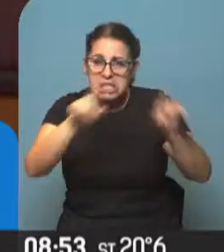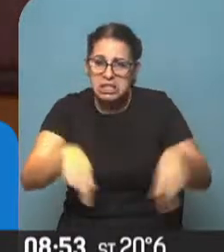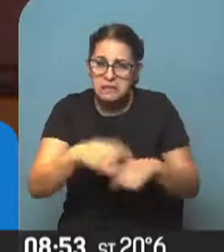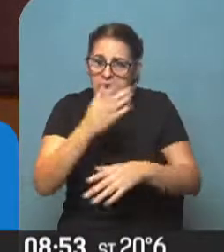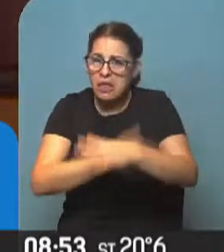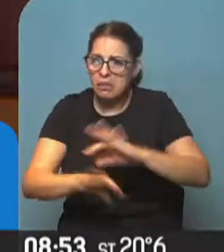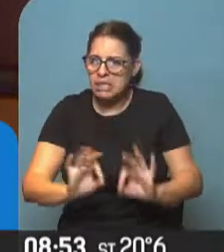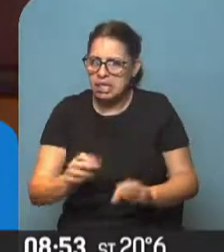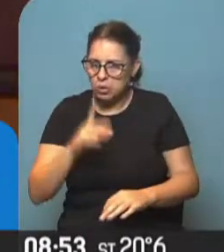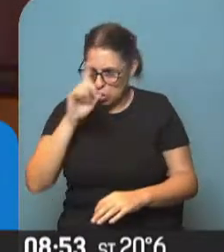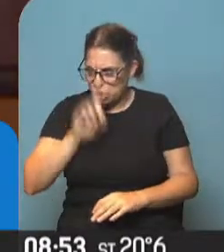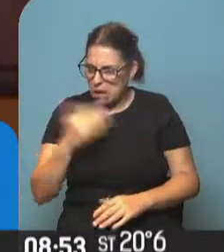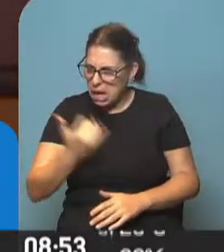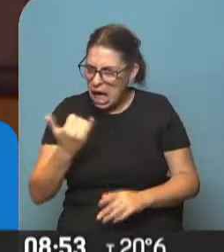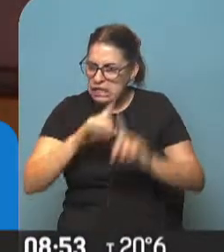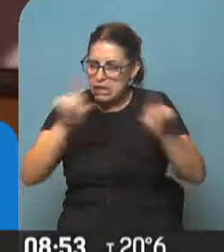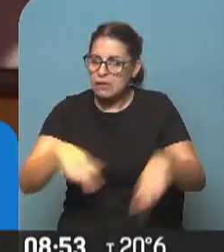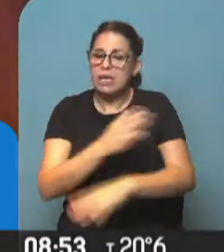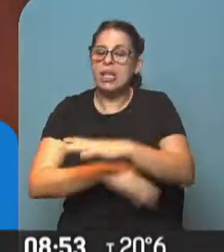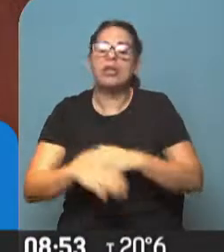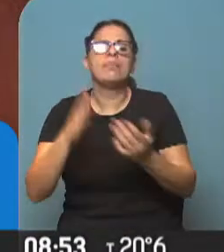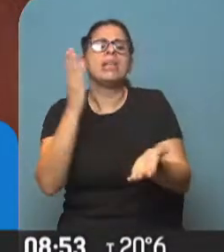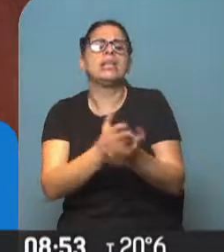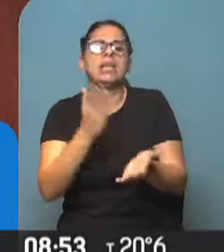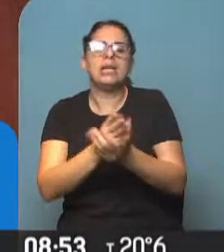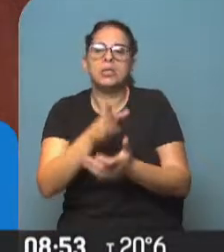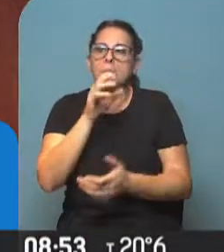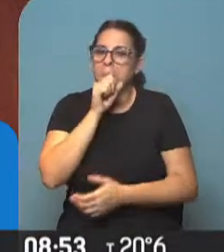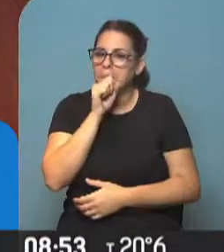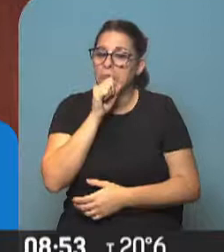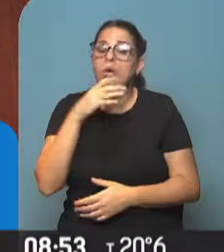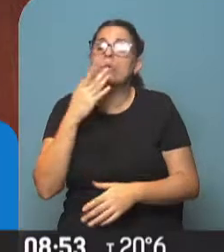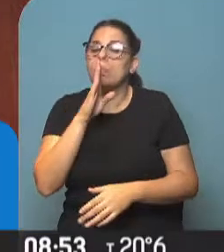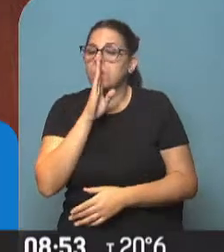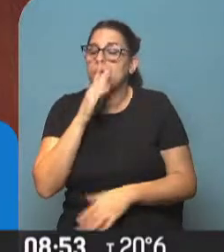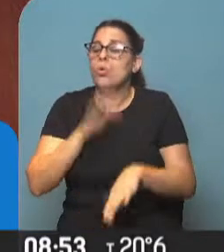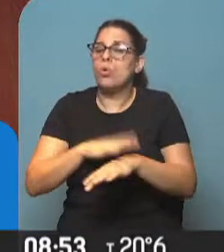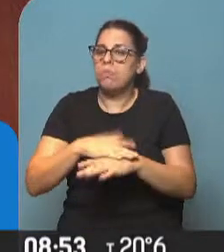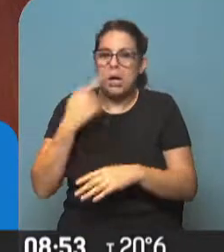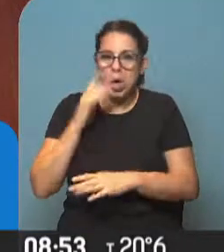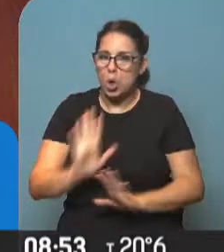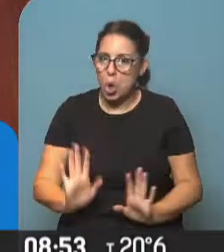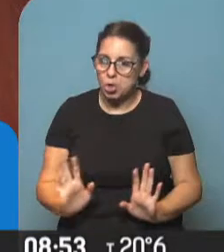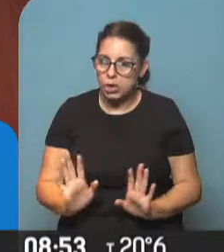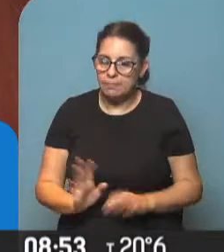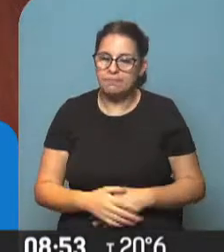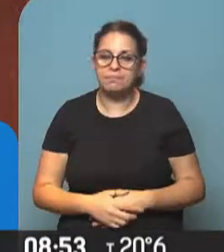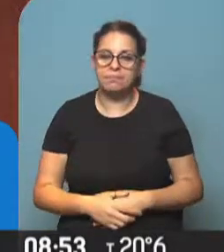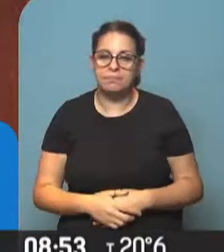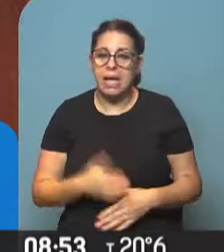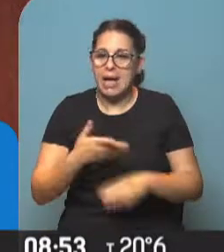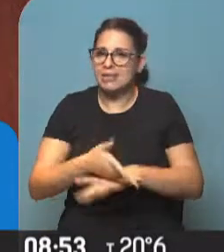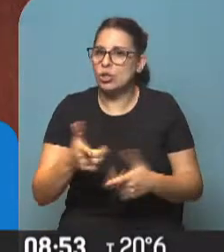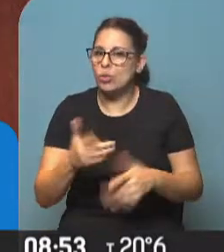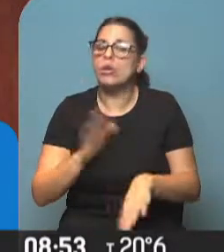discapacidad ni sabe que existe o sea derecho completamente acallados porque no tiene acceso porque no los conoce tal vez exacto porque yo